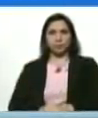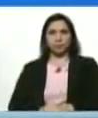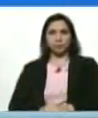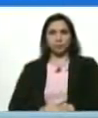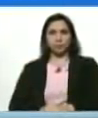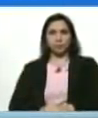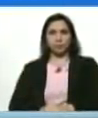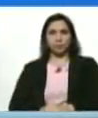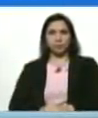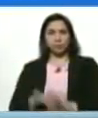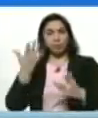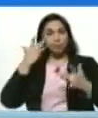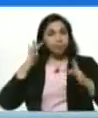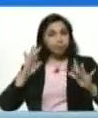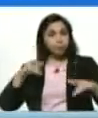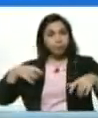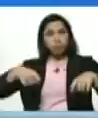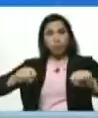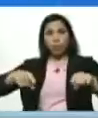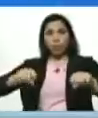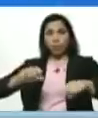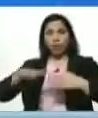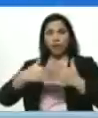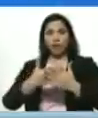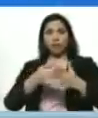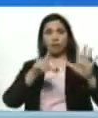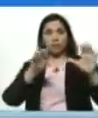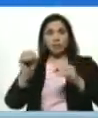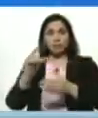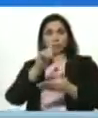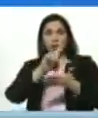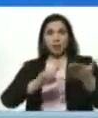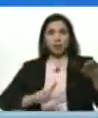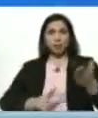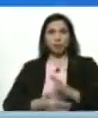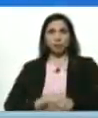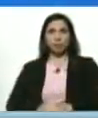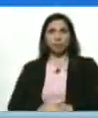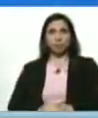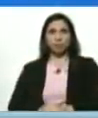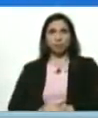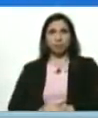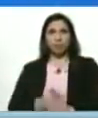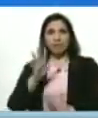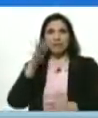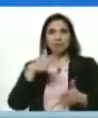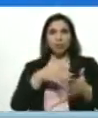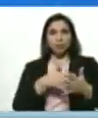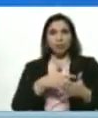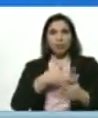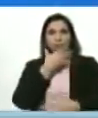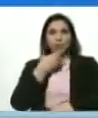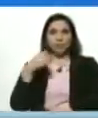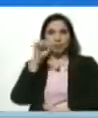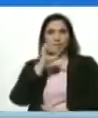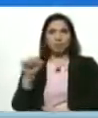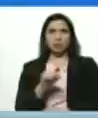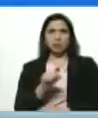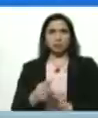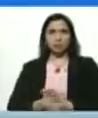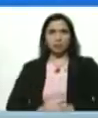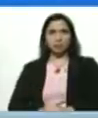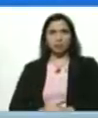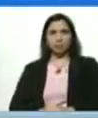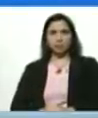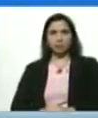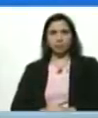que en el caso de las motos será hasta 60 litros 5 mil bolívares por litro